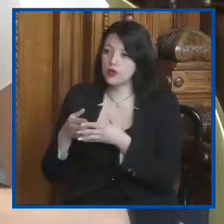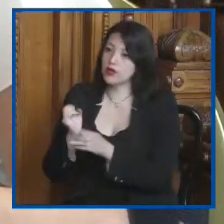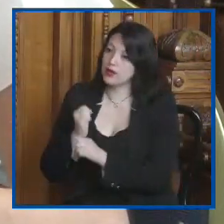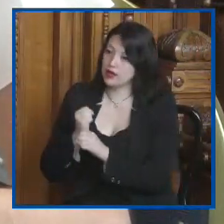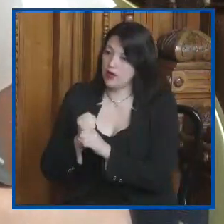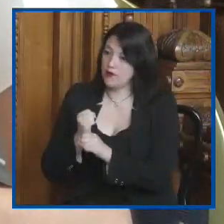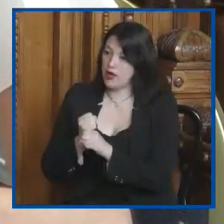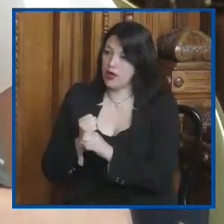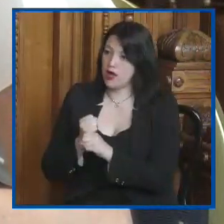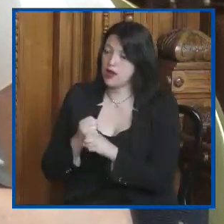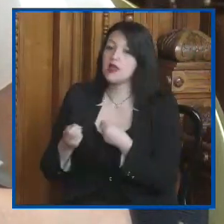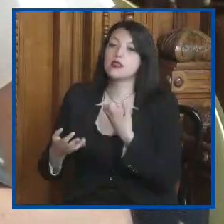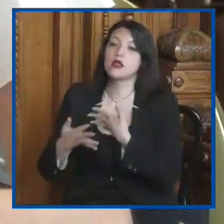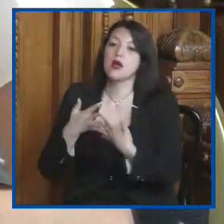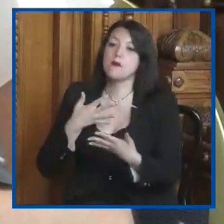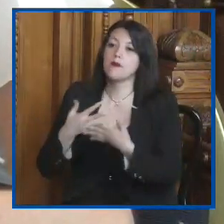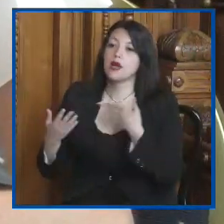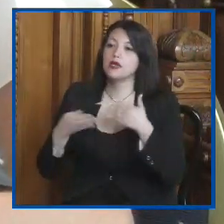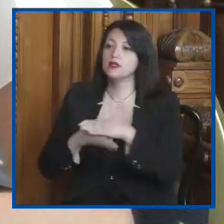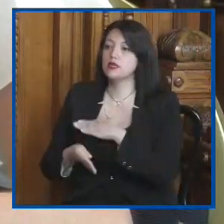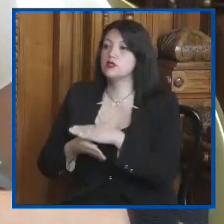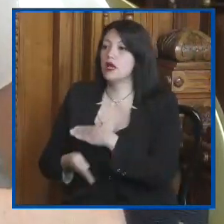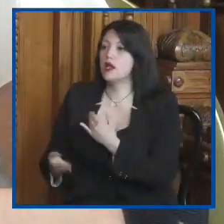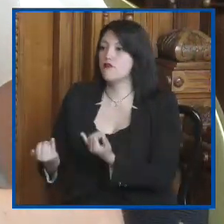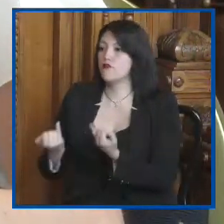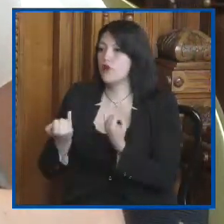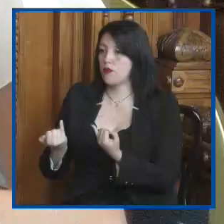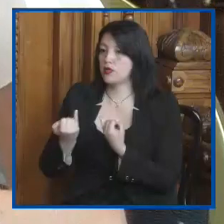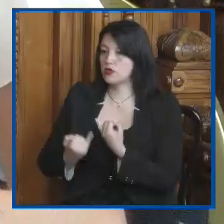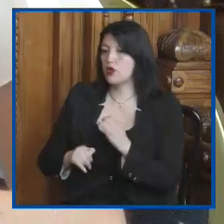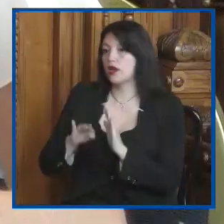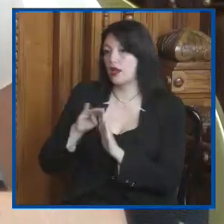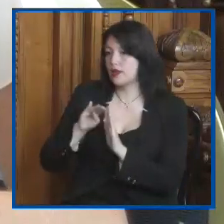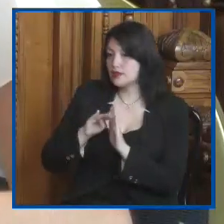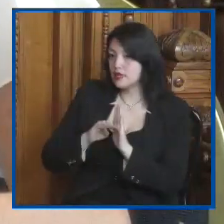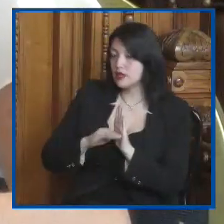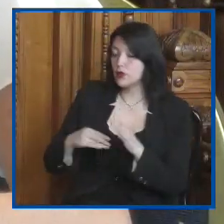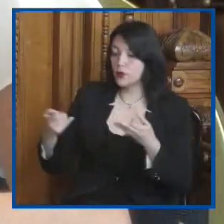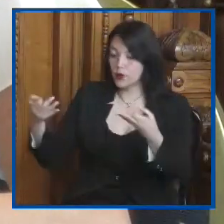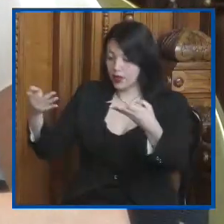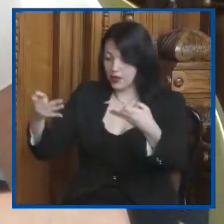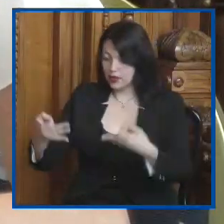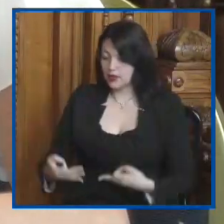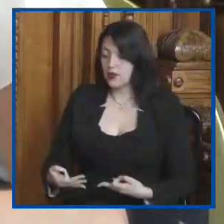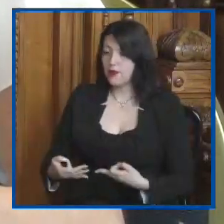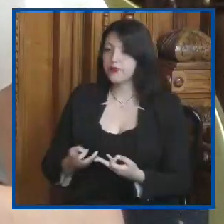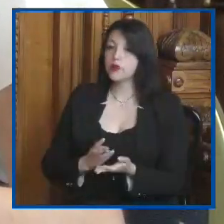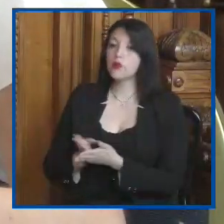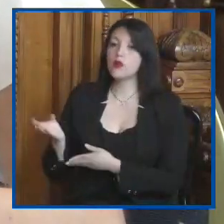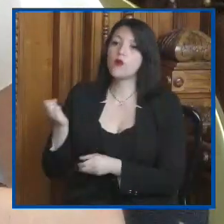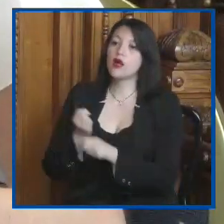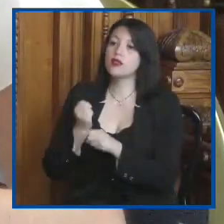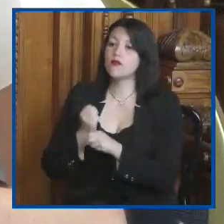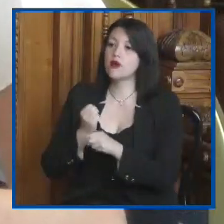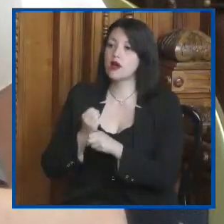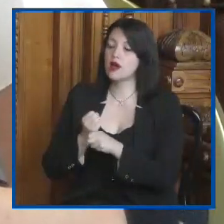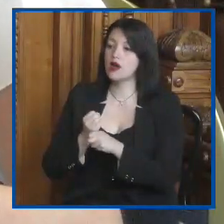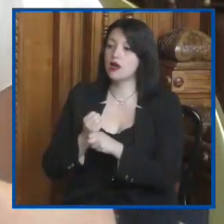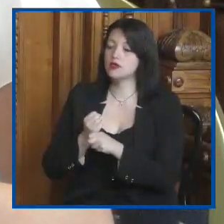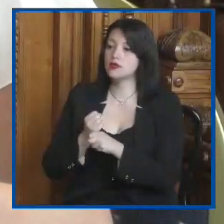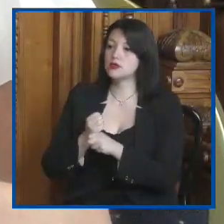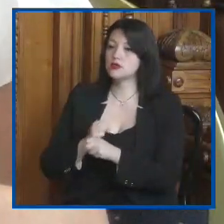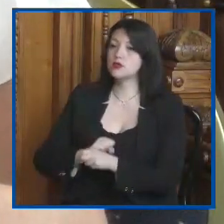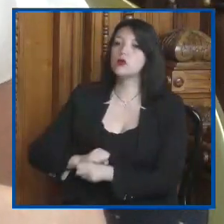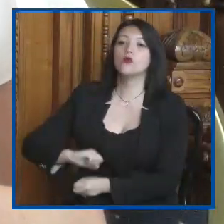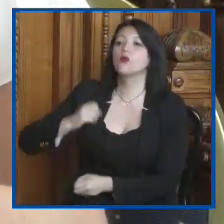ejes de transparencia, de acceso a la información, de rendición de cuentas, es que empezamos a trabajar desde el juzgado